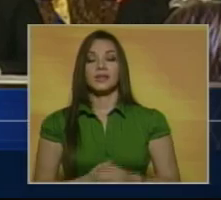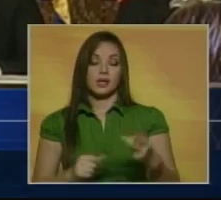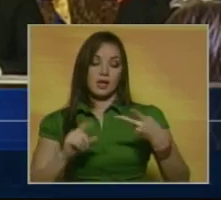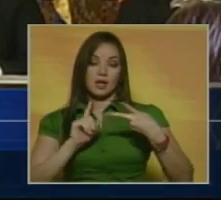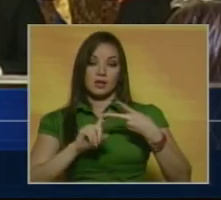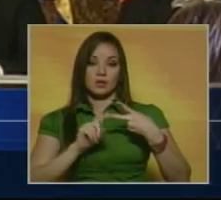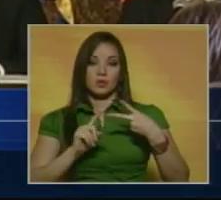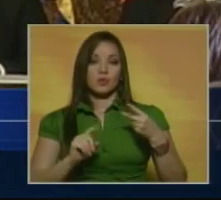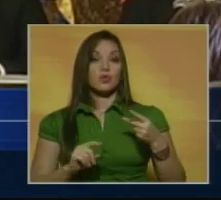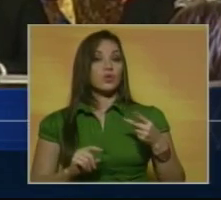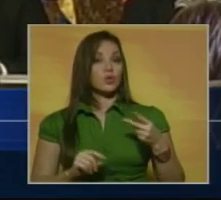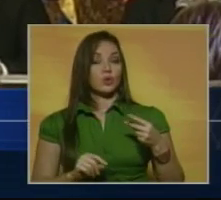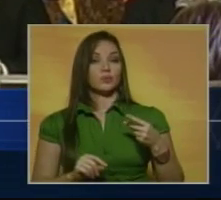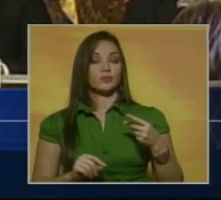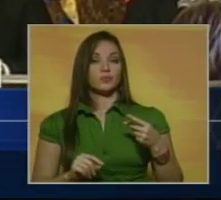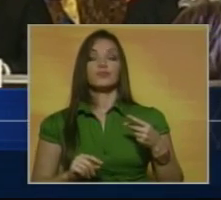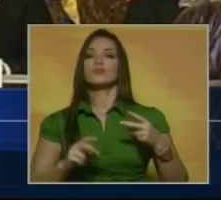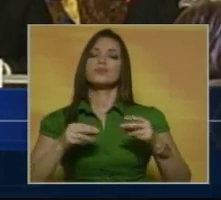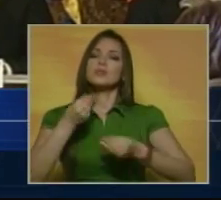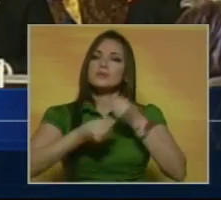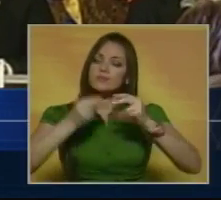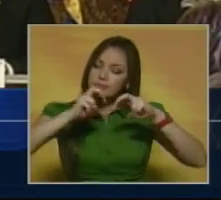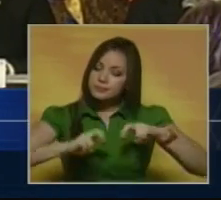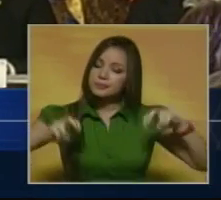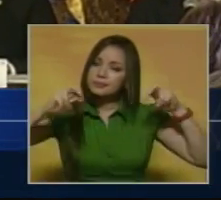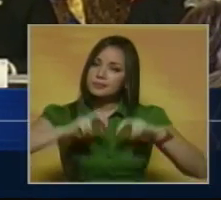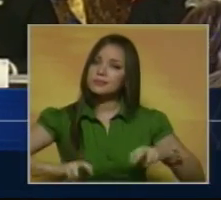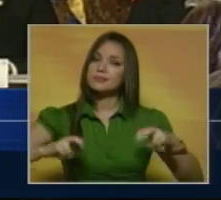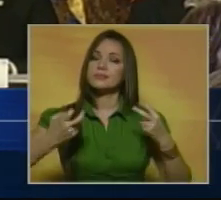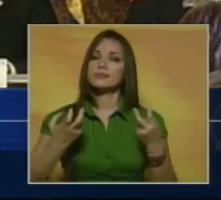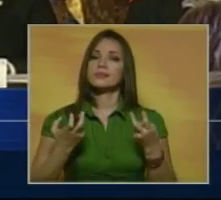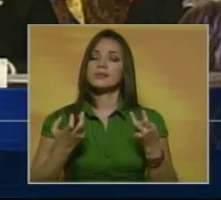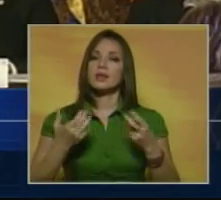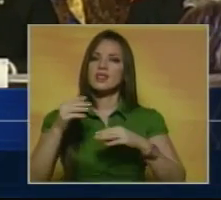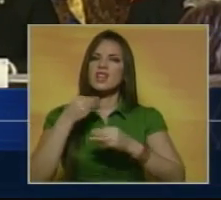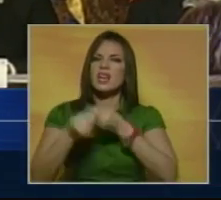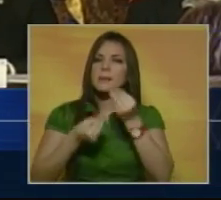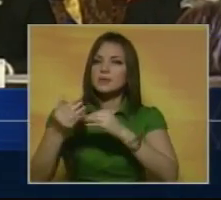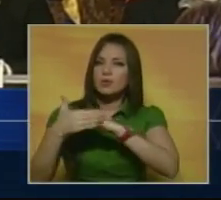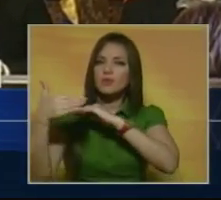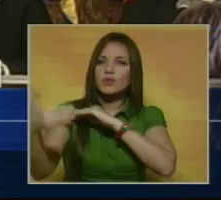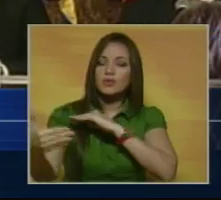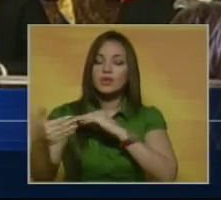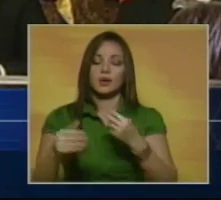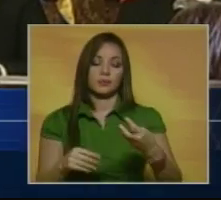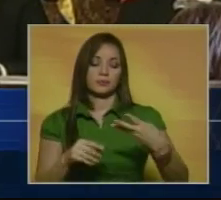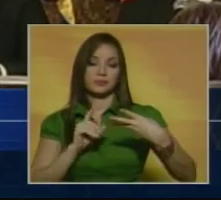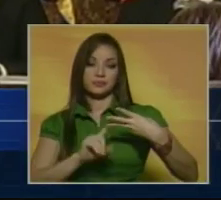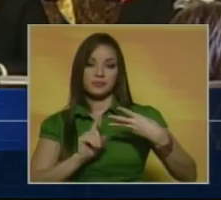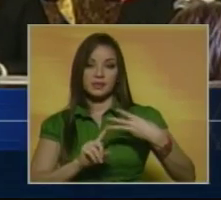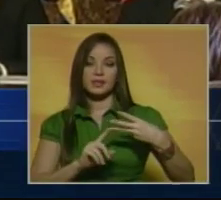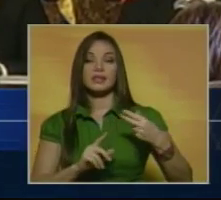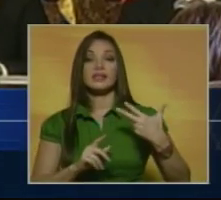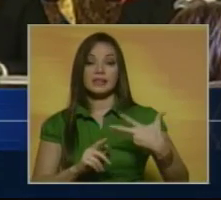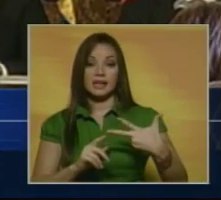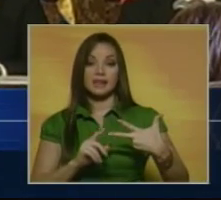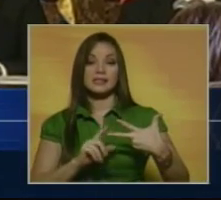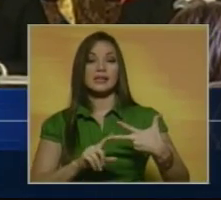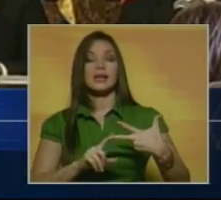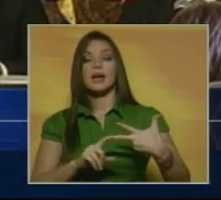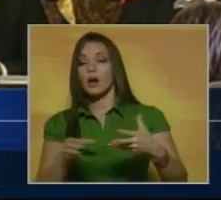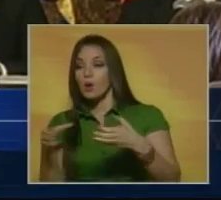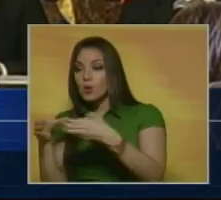2. Realizar una investigación de la situación de la frontera. 3. Reunir a los equipos